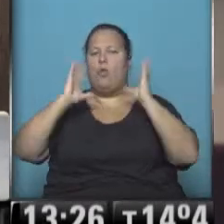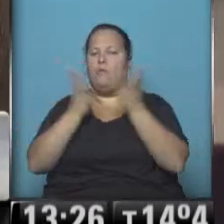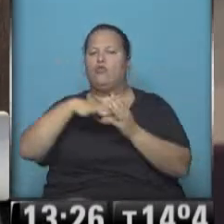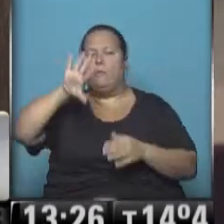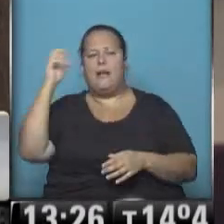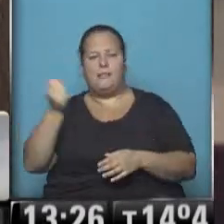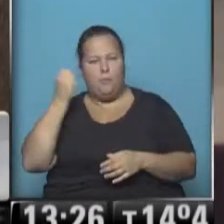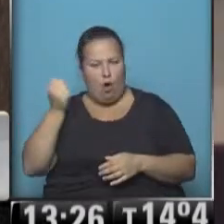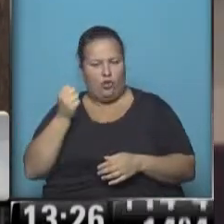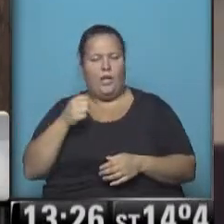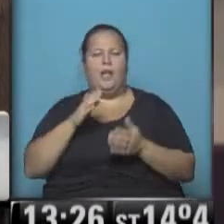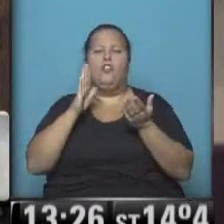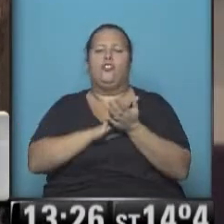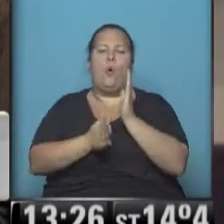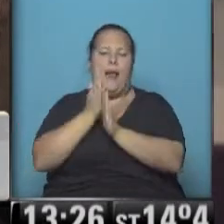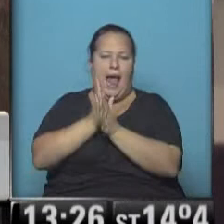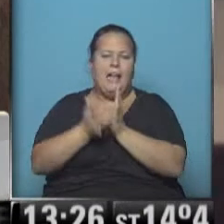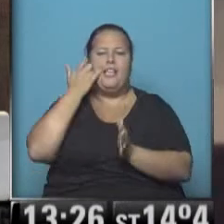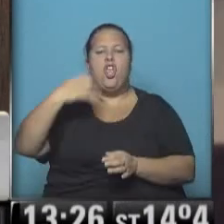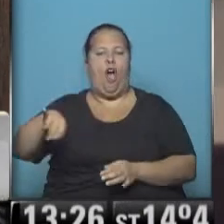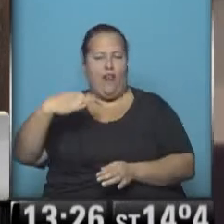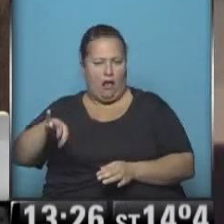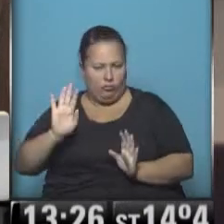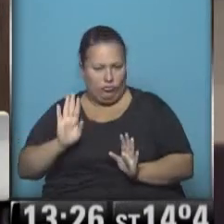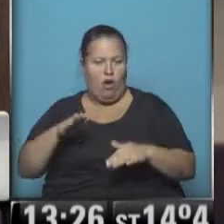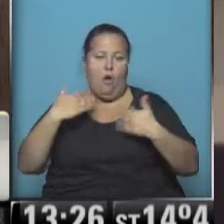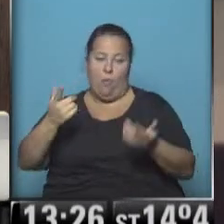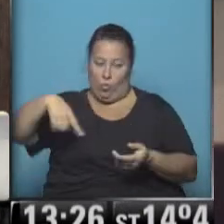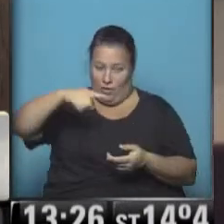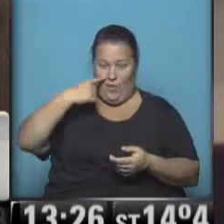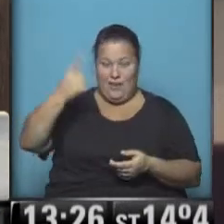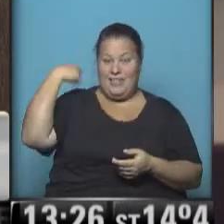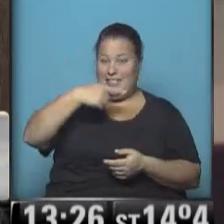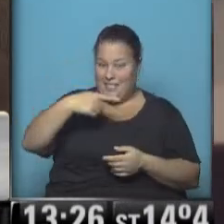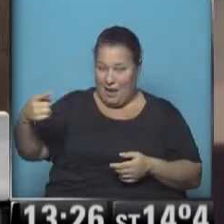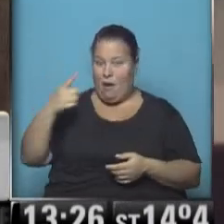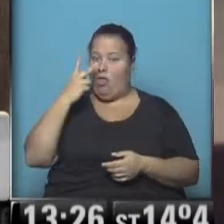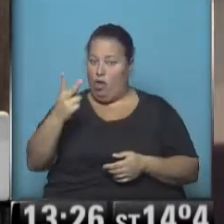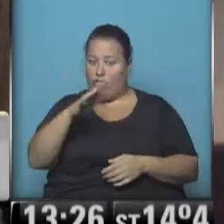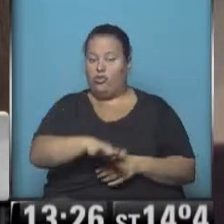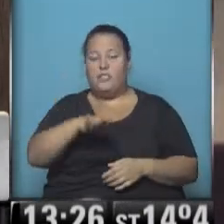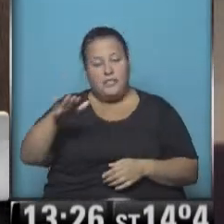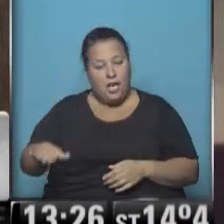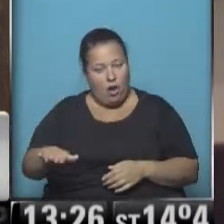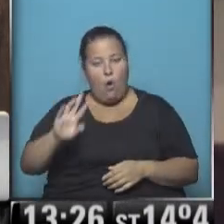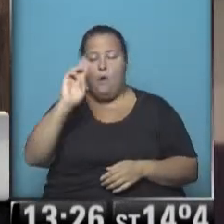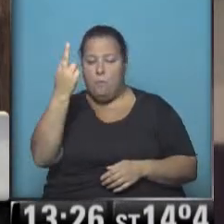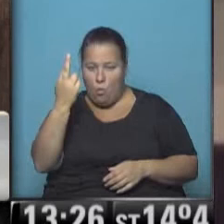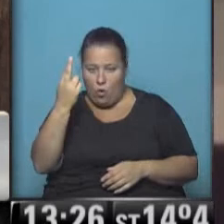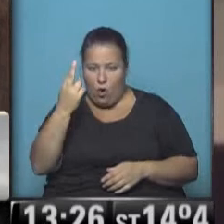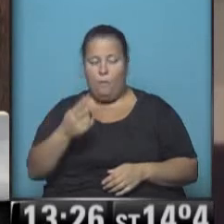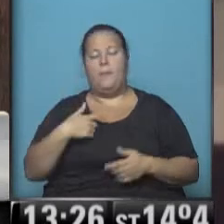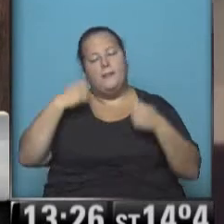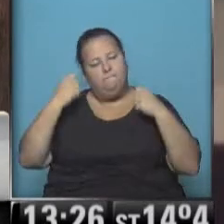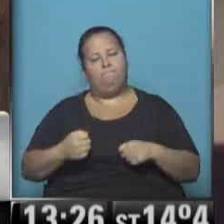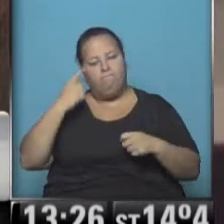importante en términos de gratuito y obligatorio y por supuesto ustedes vienen la semana pasada hemos tenido dos casos de los chiquitos que fallecieron nos